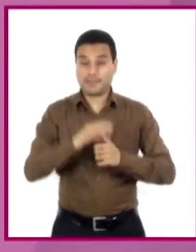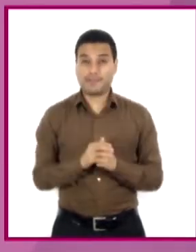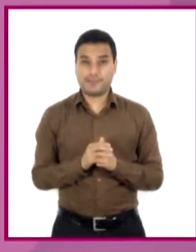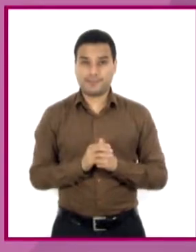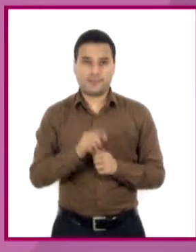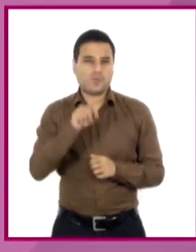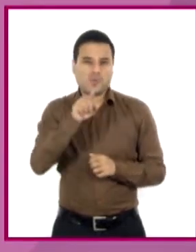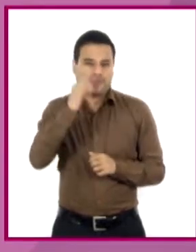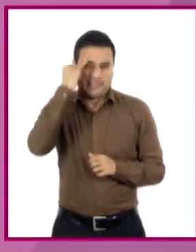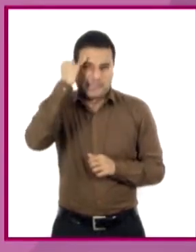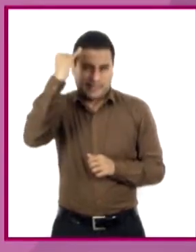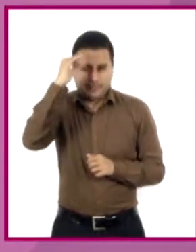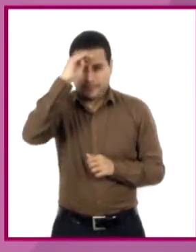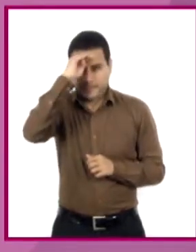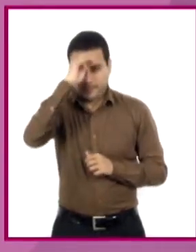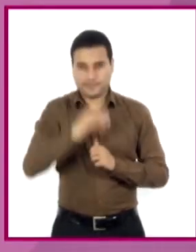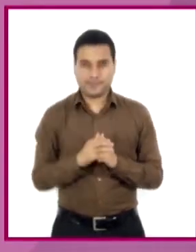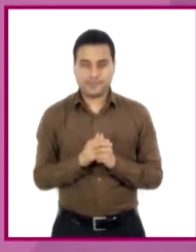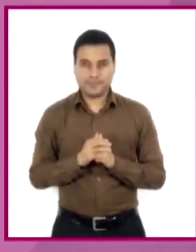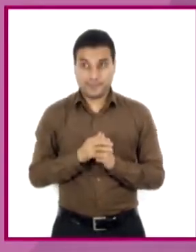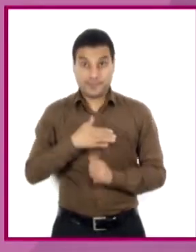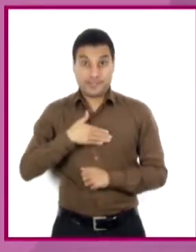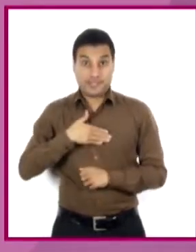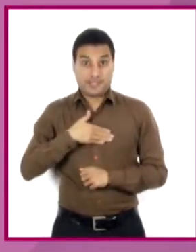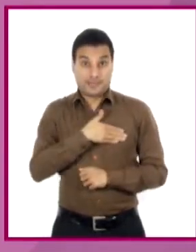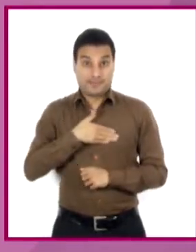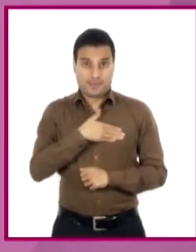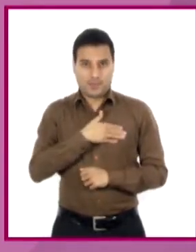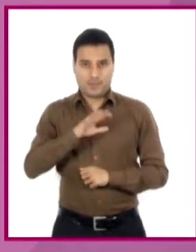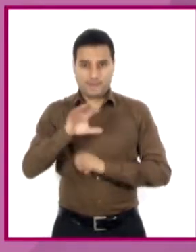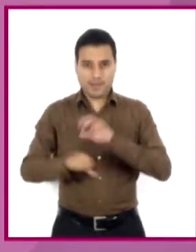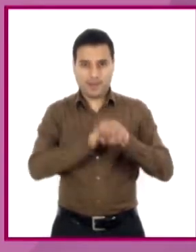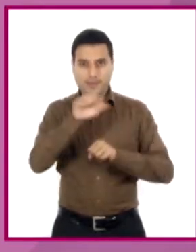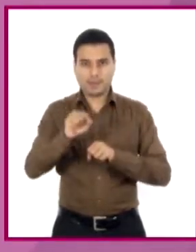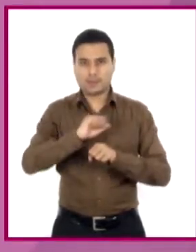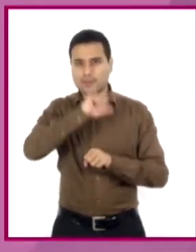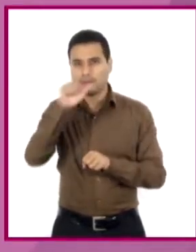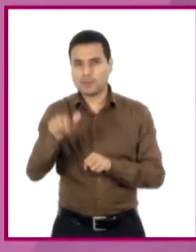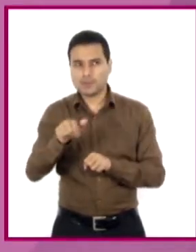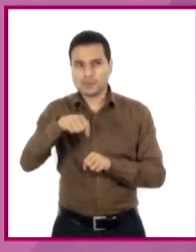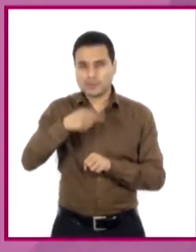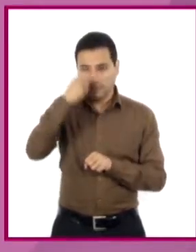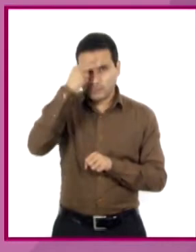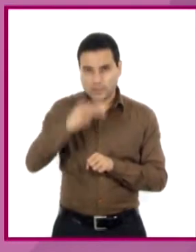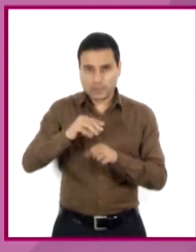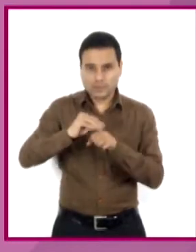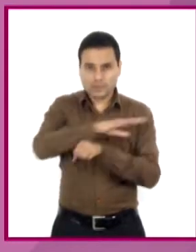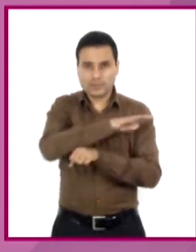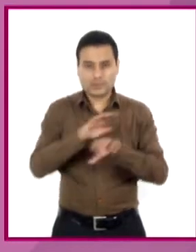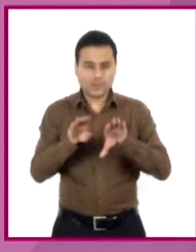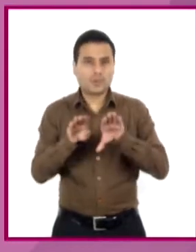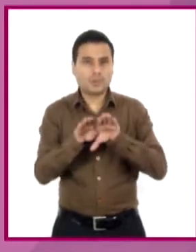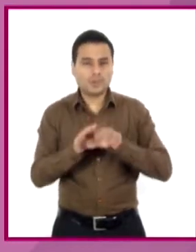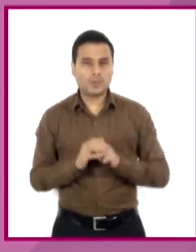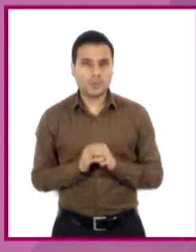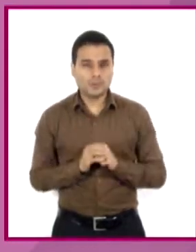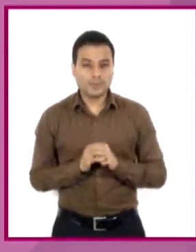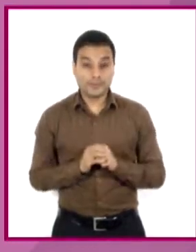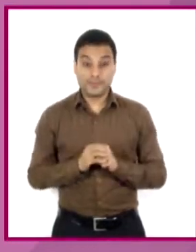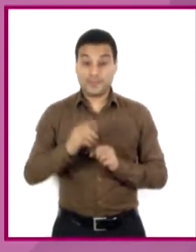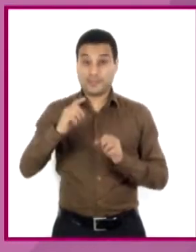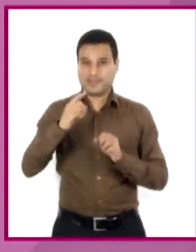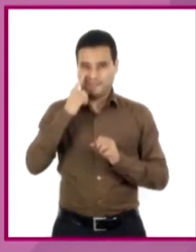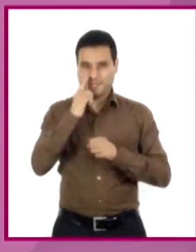hipótesis. ¿De qué manera afectó el imperio napoleónico a nuestro país? Entre 1792